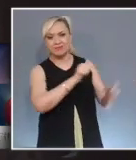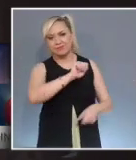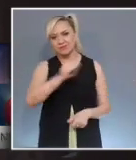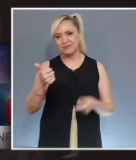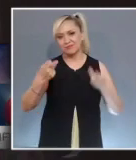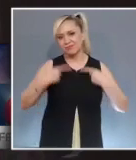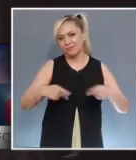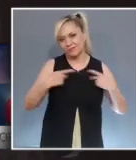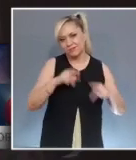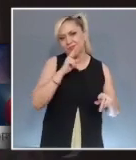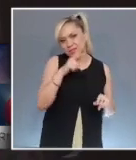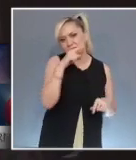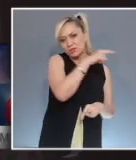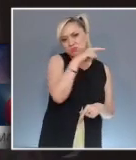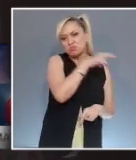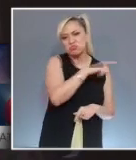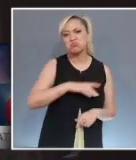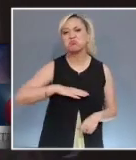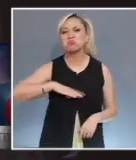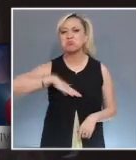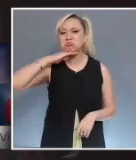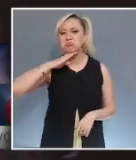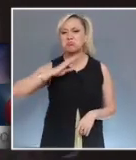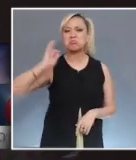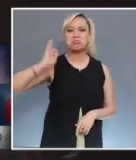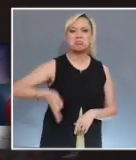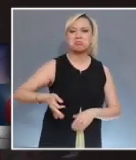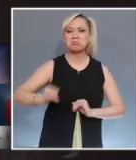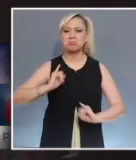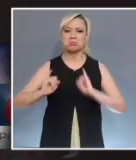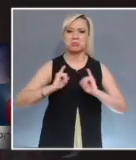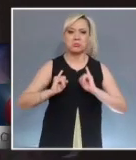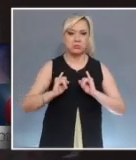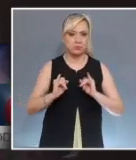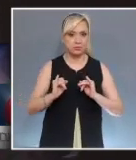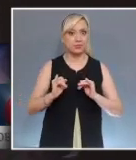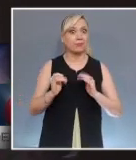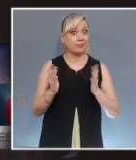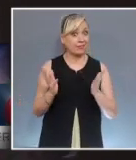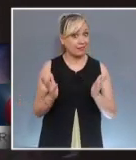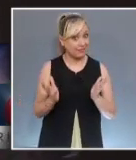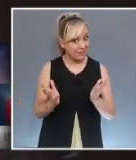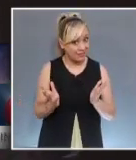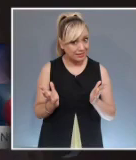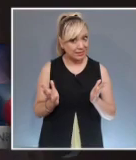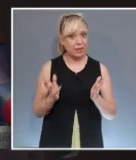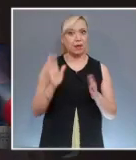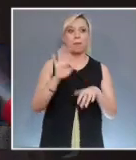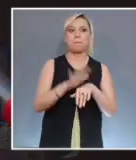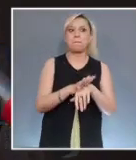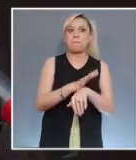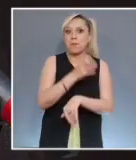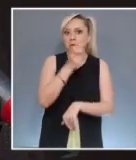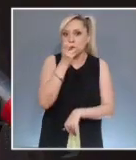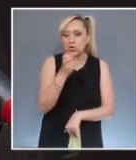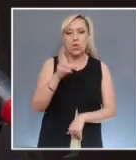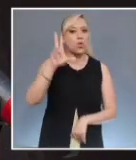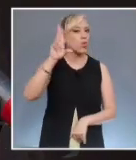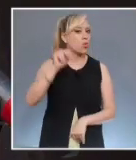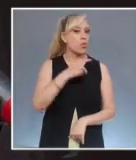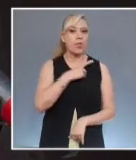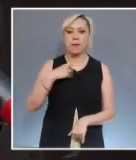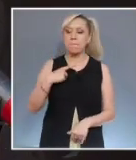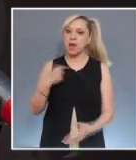derecho para comportarse de acuerdo con esas convicciones y a no ser obligado a